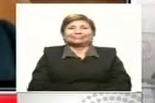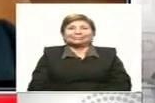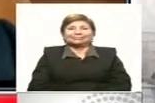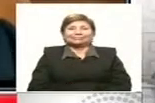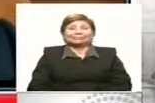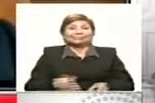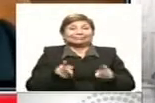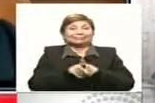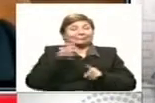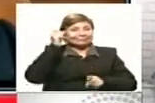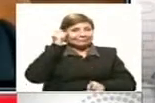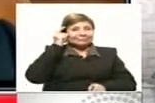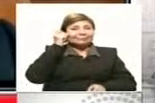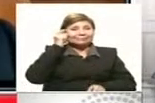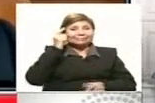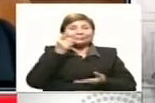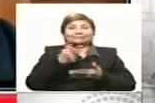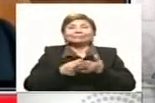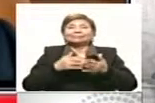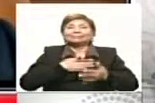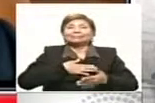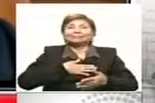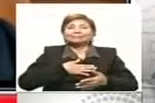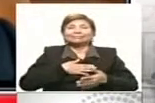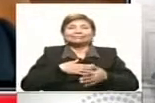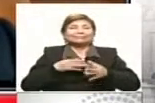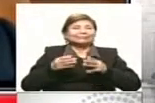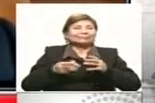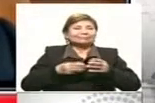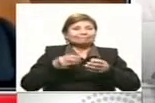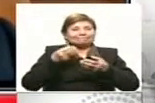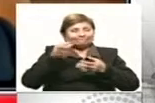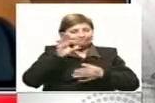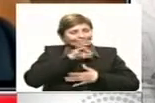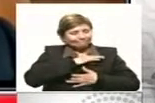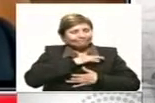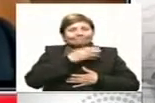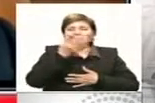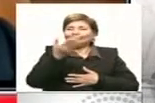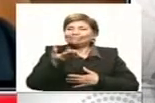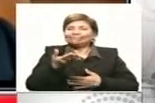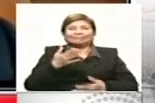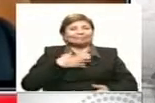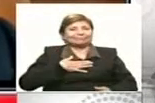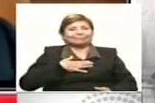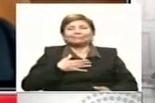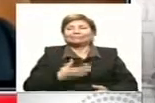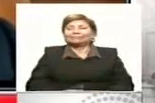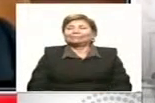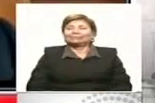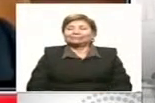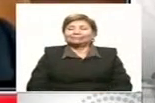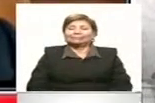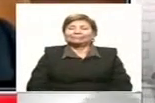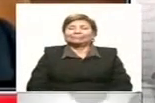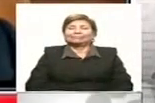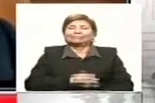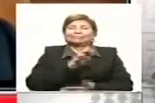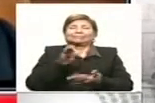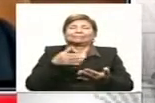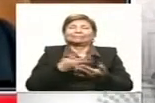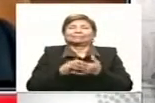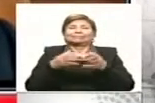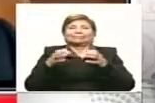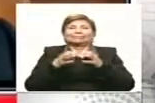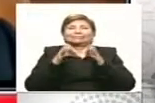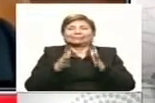En tal sentido, mi reconocimiento, y creo que es de todos los